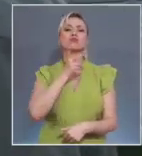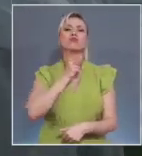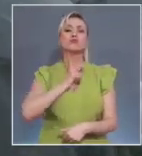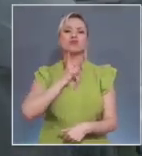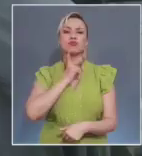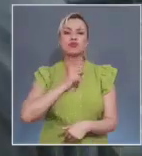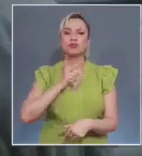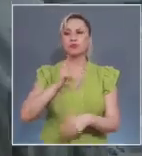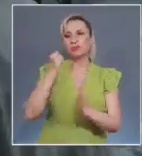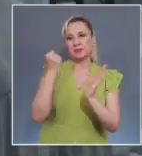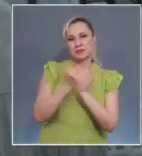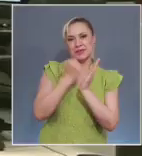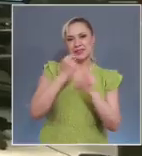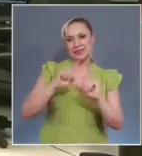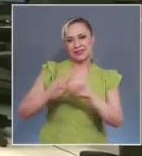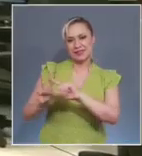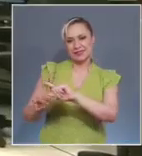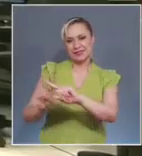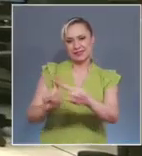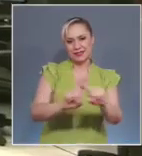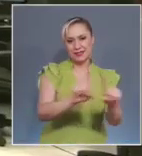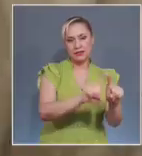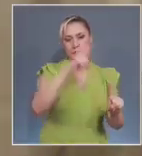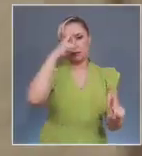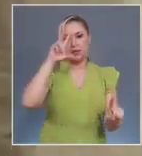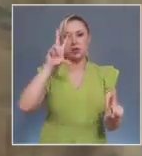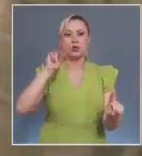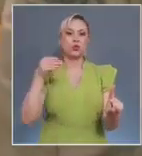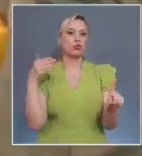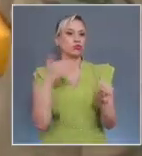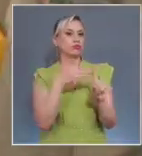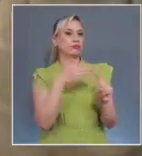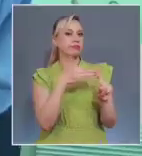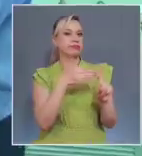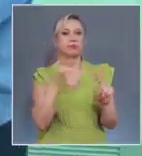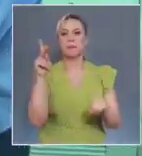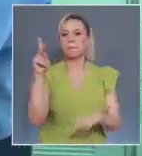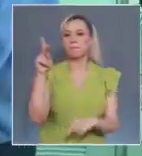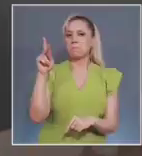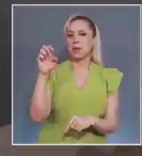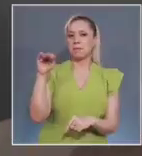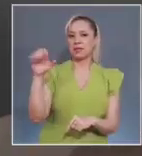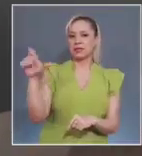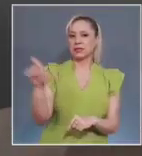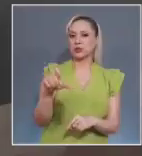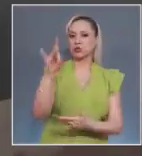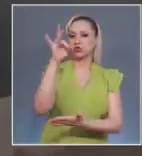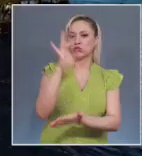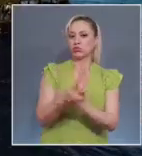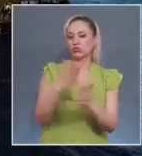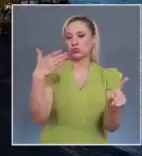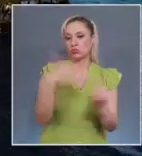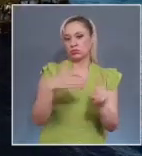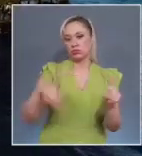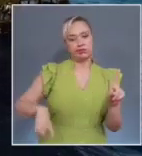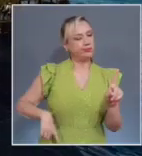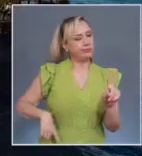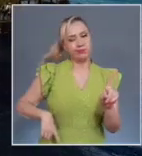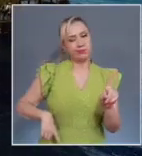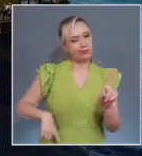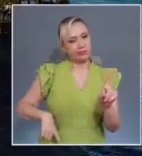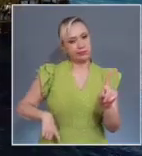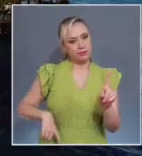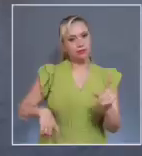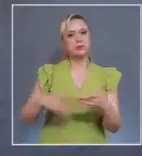regresar al monopolio estatal. De acuerdo con la sala, más allá de las atribuciones del Congreso de la Unión para legislar en materia